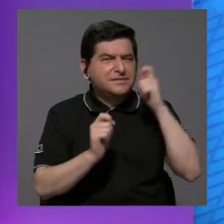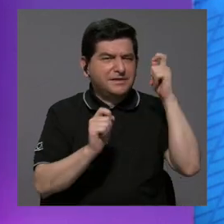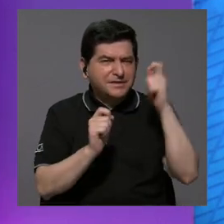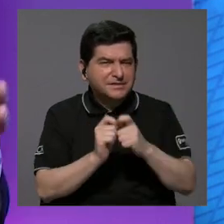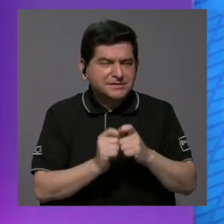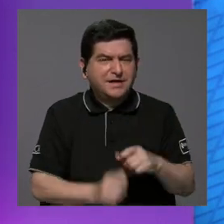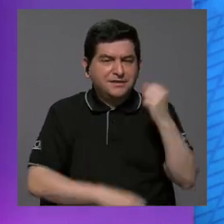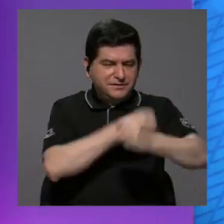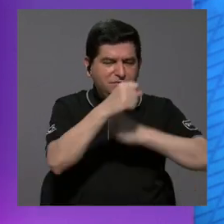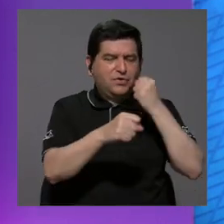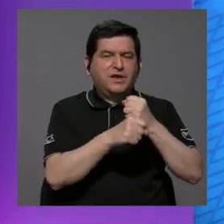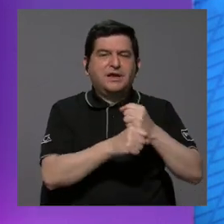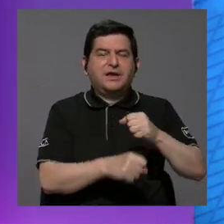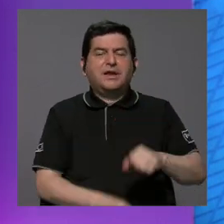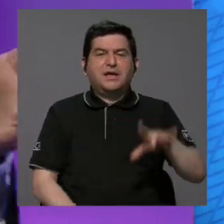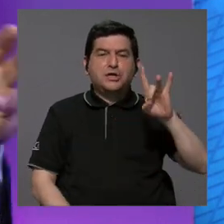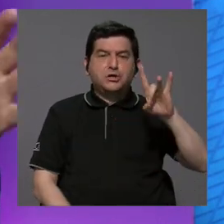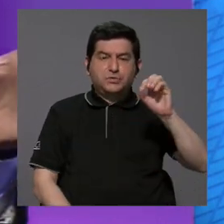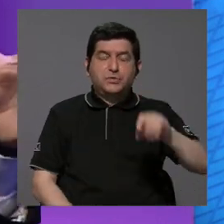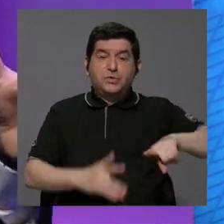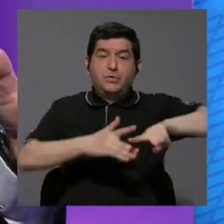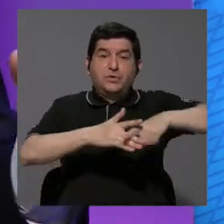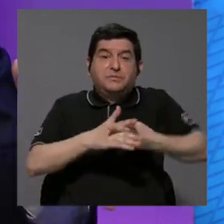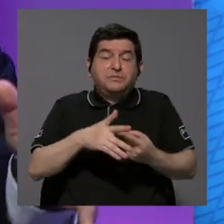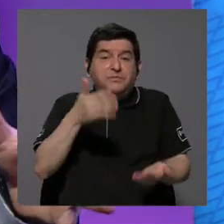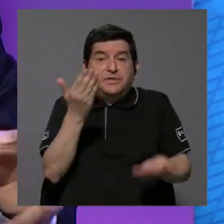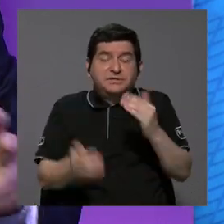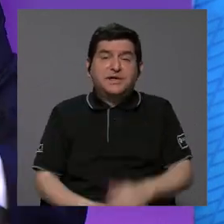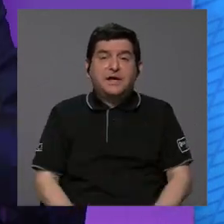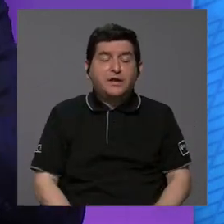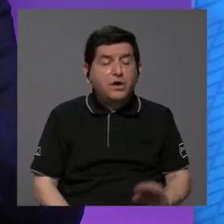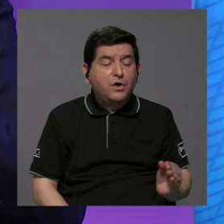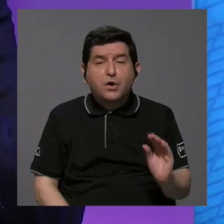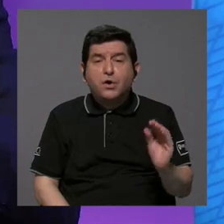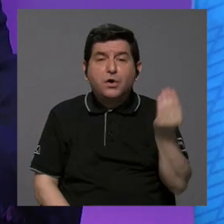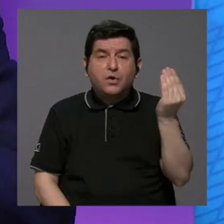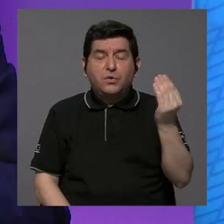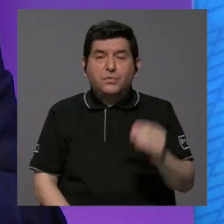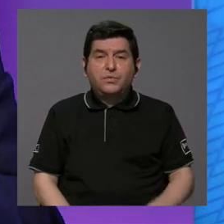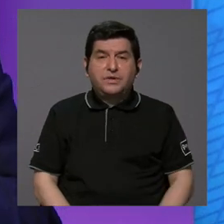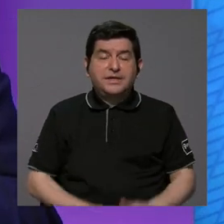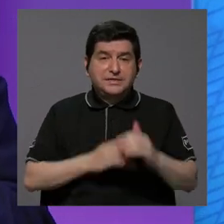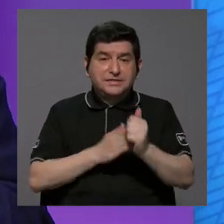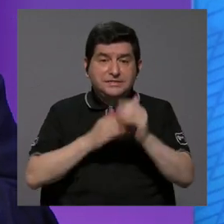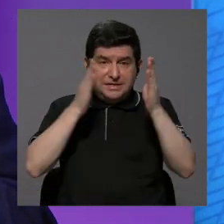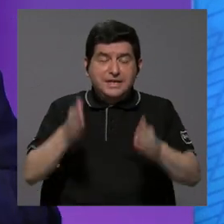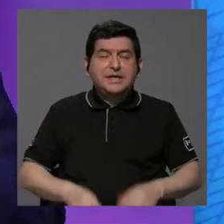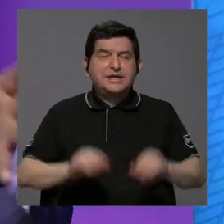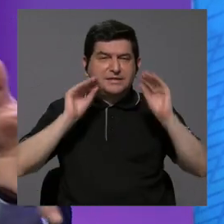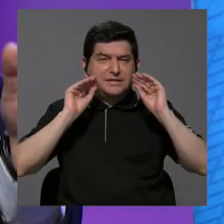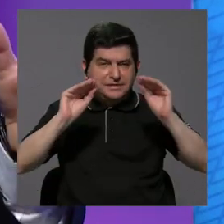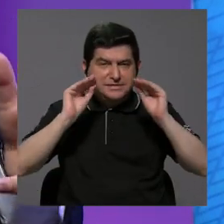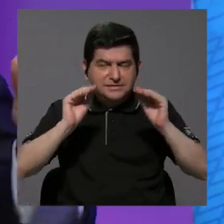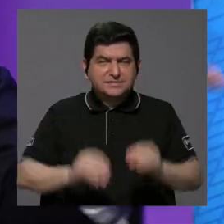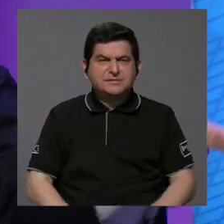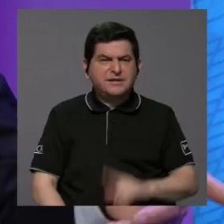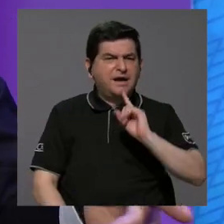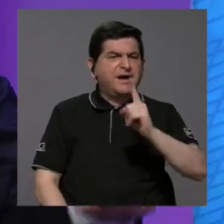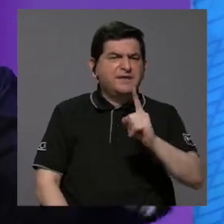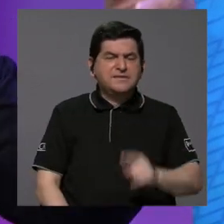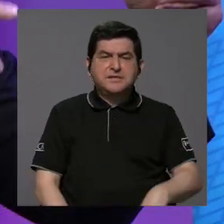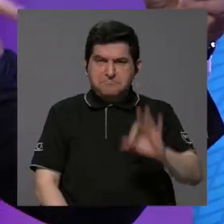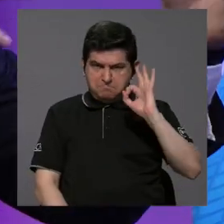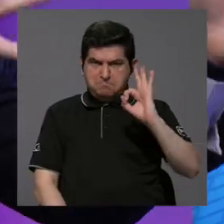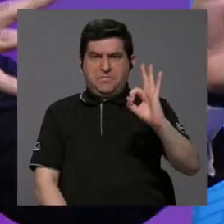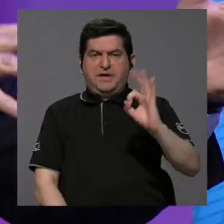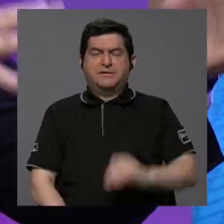ya en los 80s donde empiezan tal vez chiquillos y donde empiezan estos líderes académicos a poder decir Ok